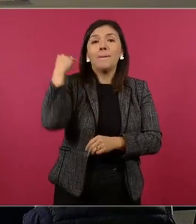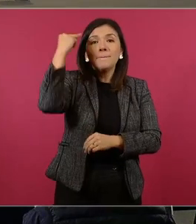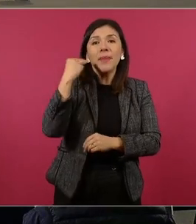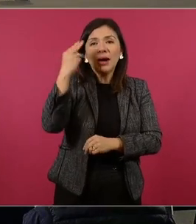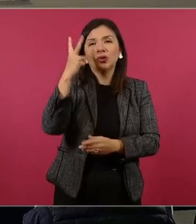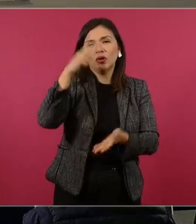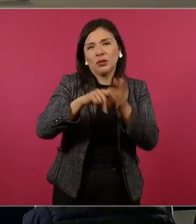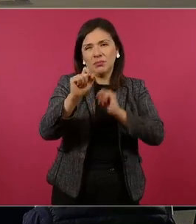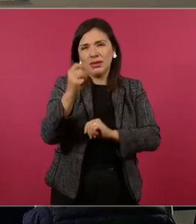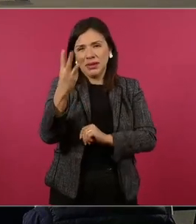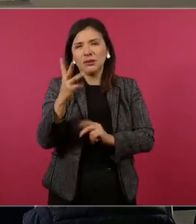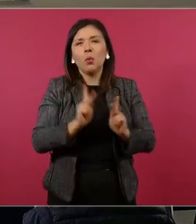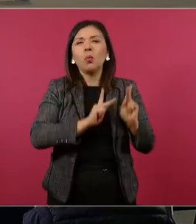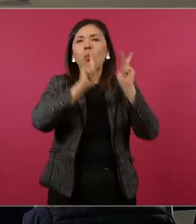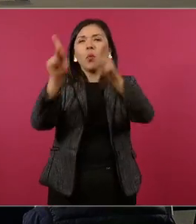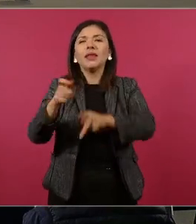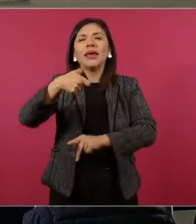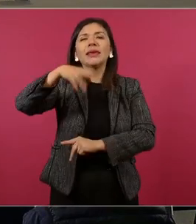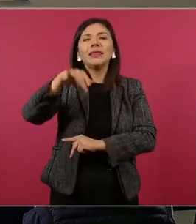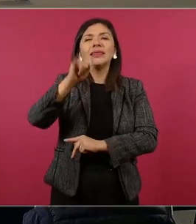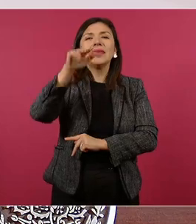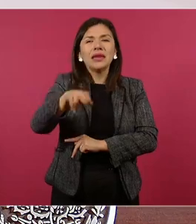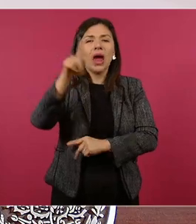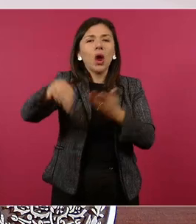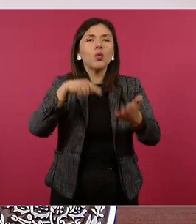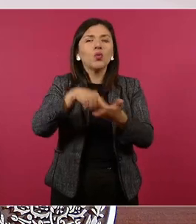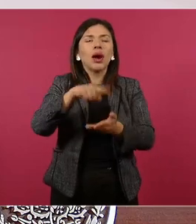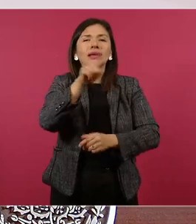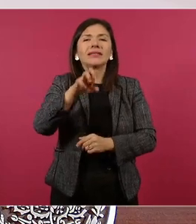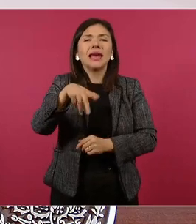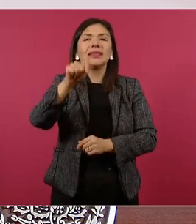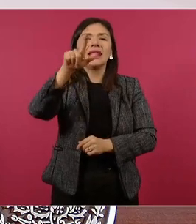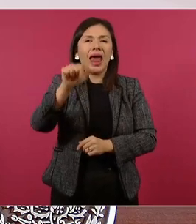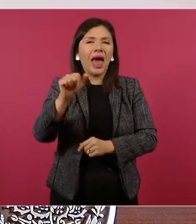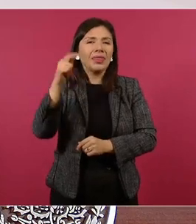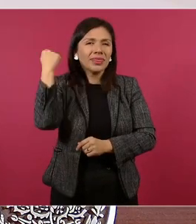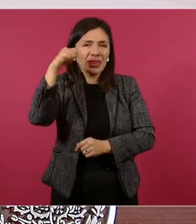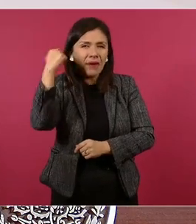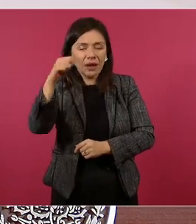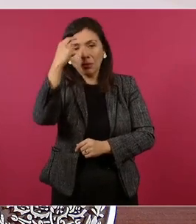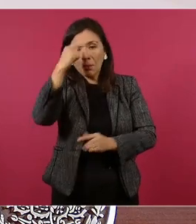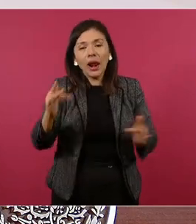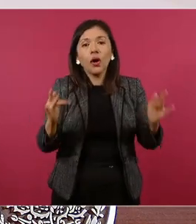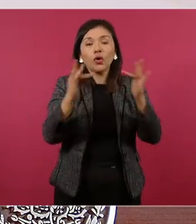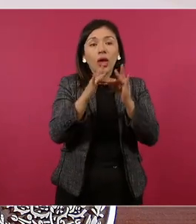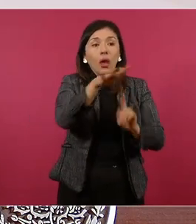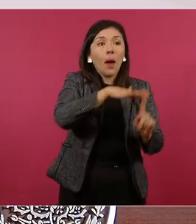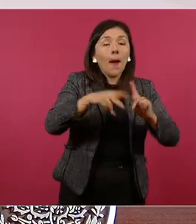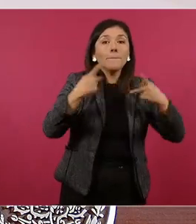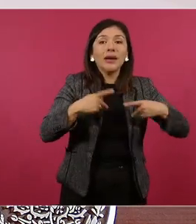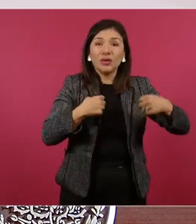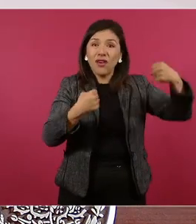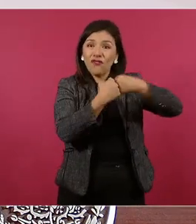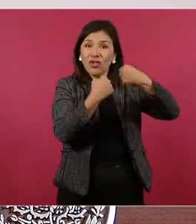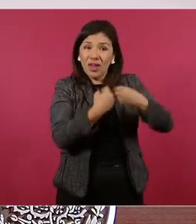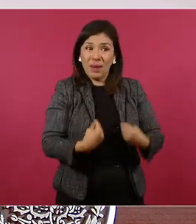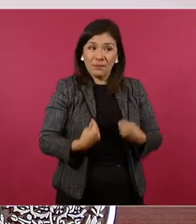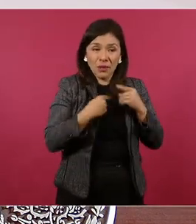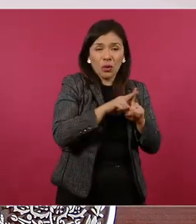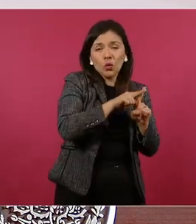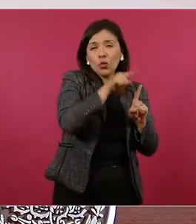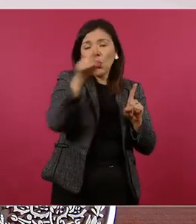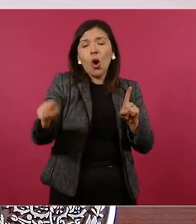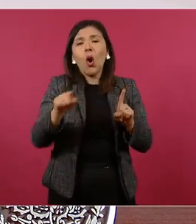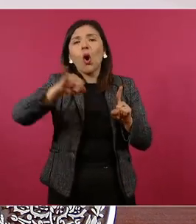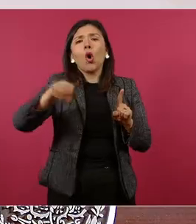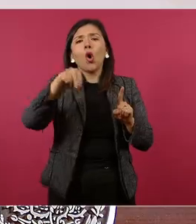de quintina raus allá en en centla en Tabasco que comunica la población de frontera con jonuta